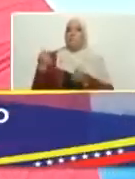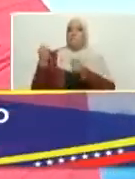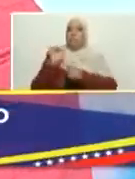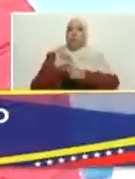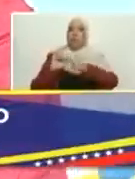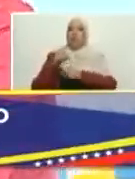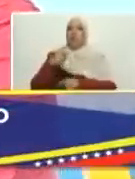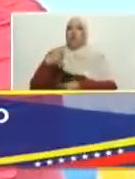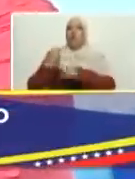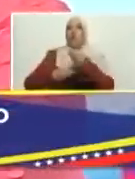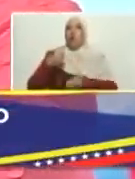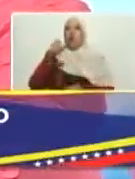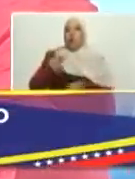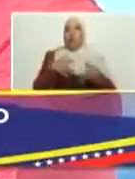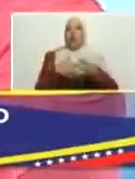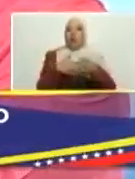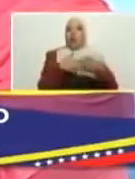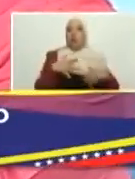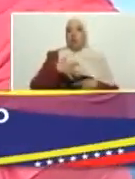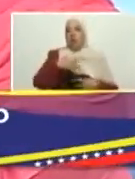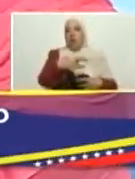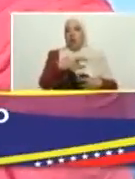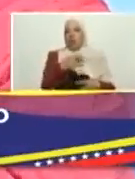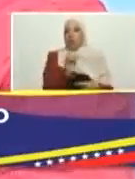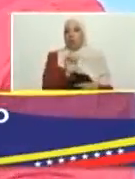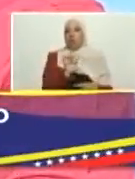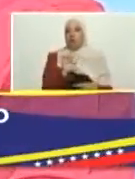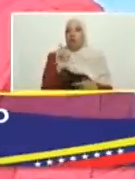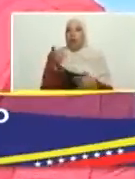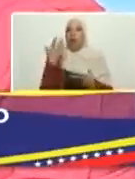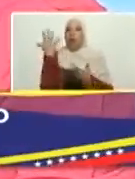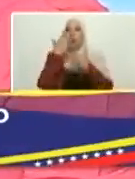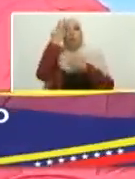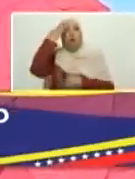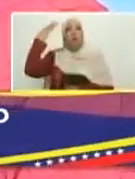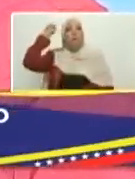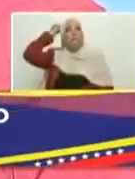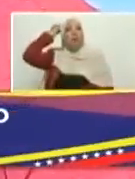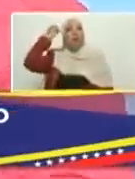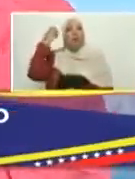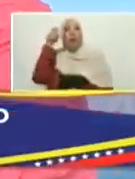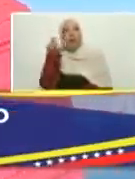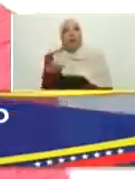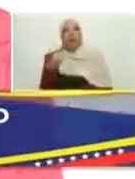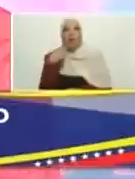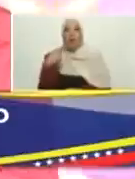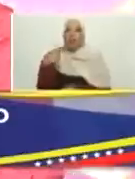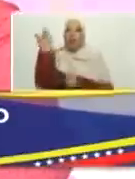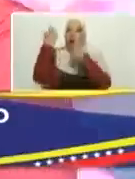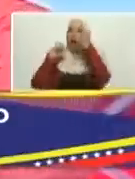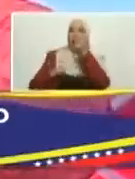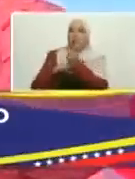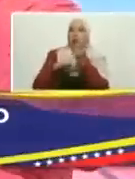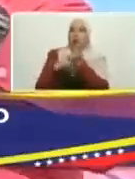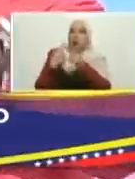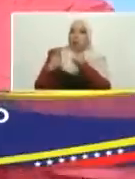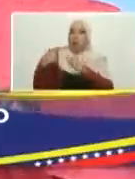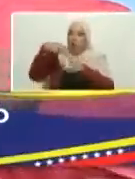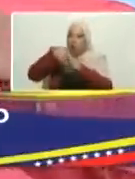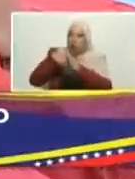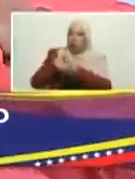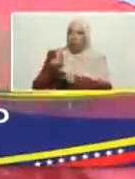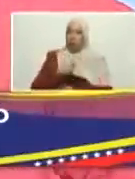que le digan lo que a Washington le interesa y tratar de sacar provecho del daño que han hecho sus